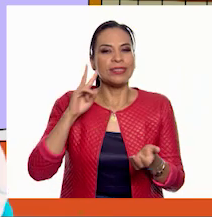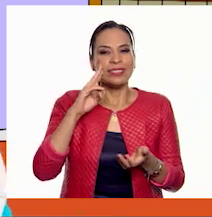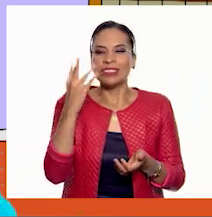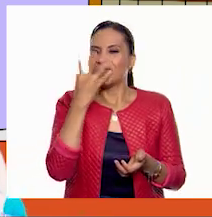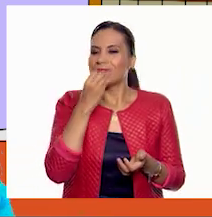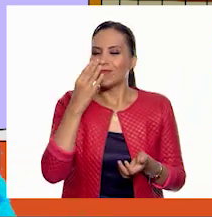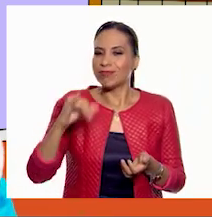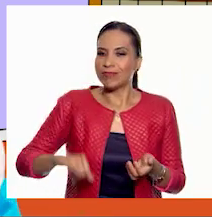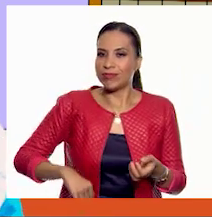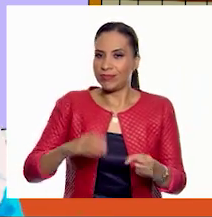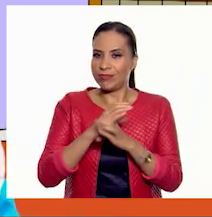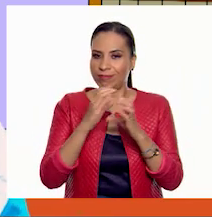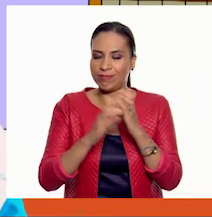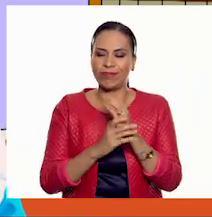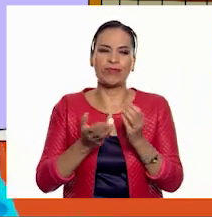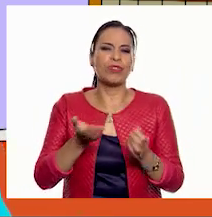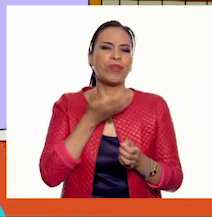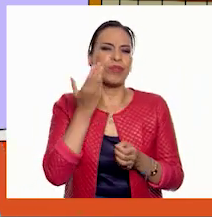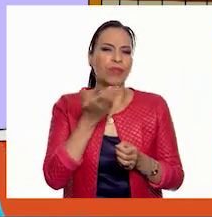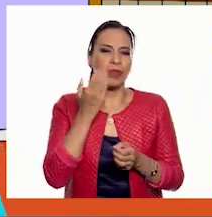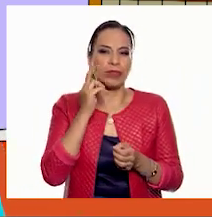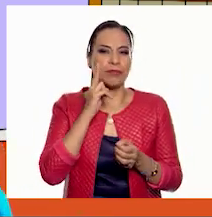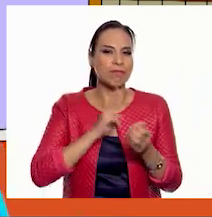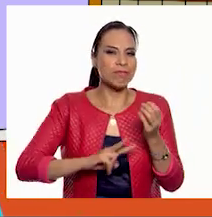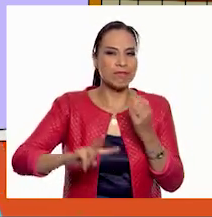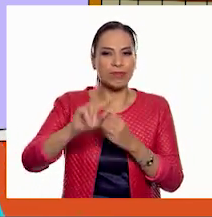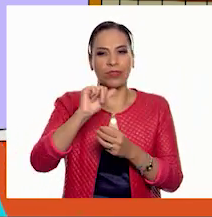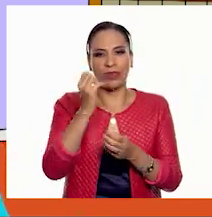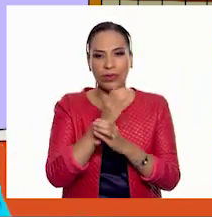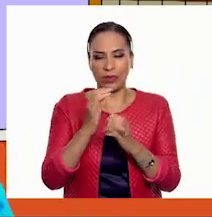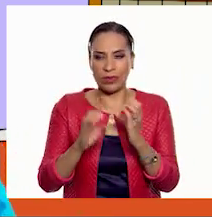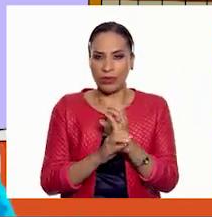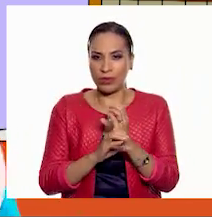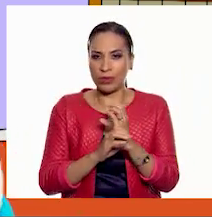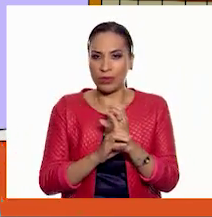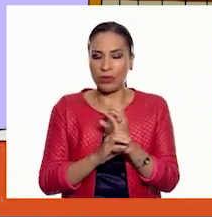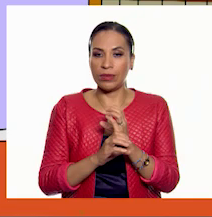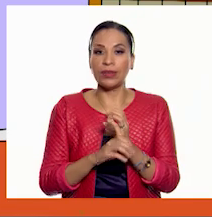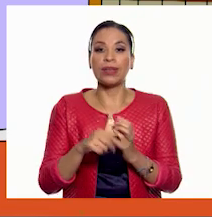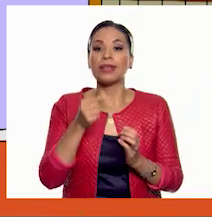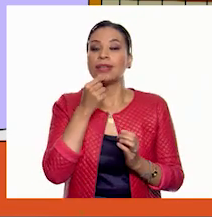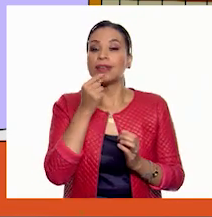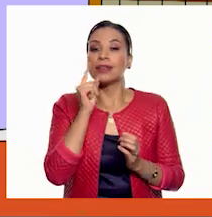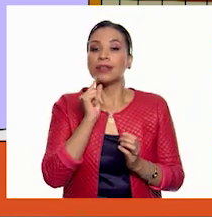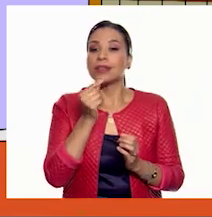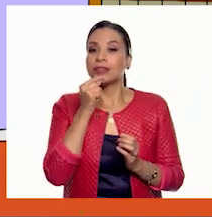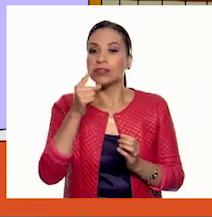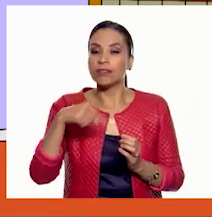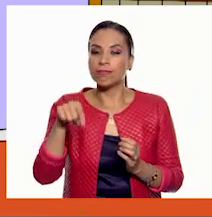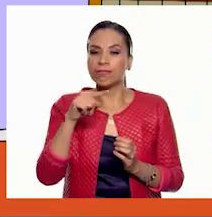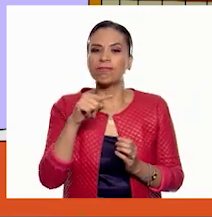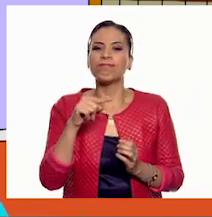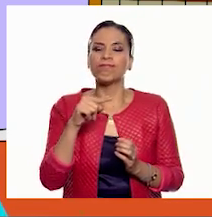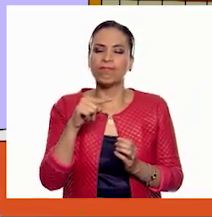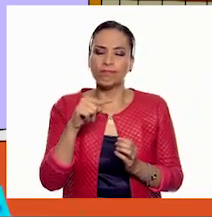interesantes las cosas cotidianas y mirarlas con otros ojos. Y las niñas y los niños, propensos